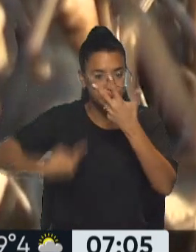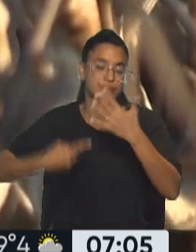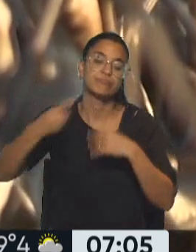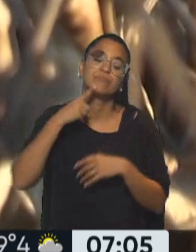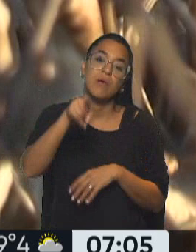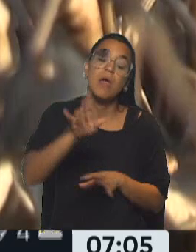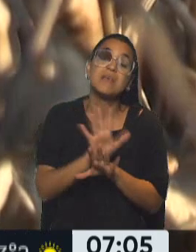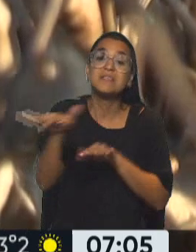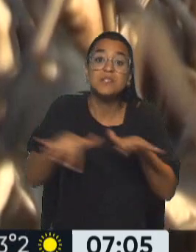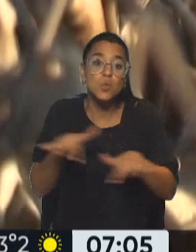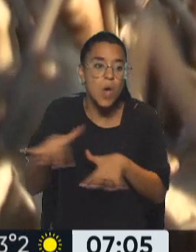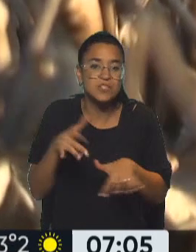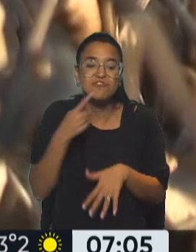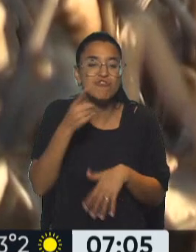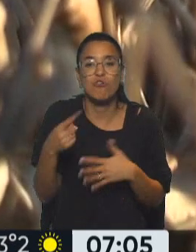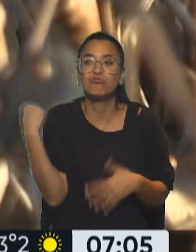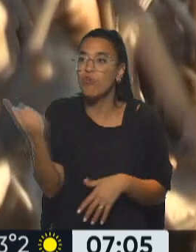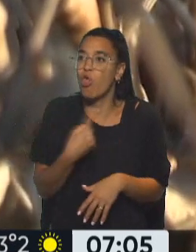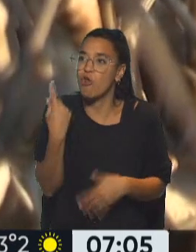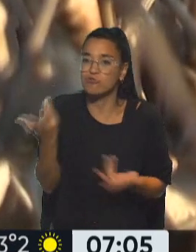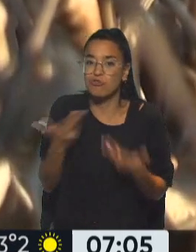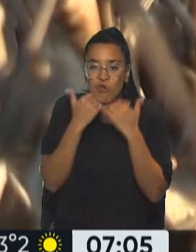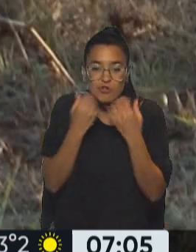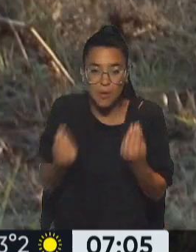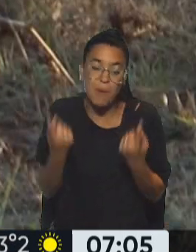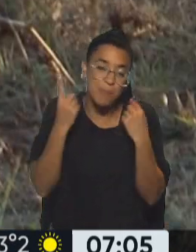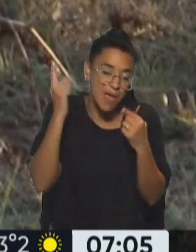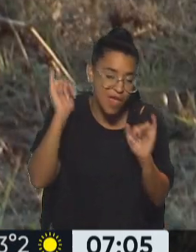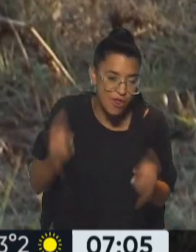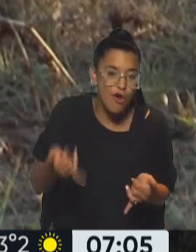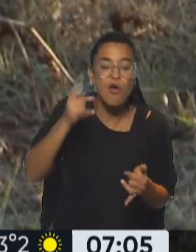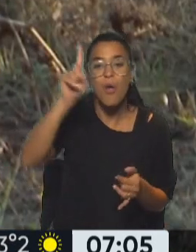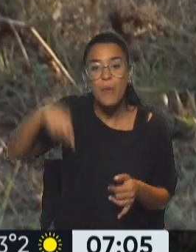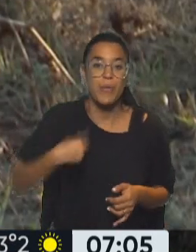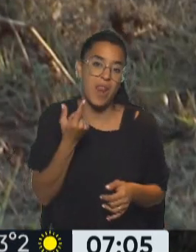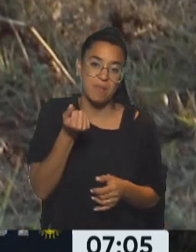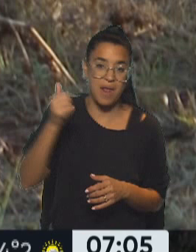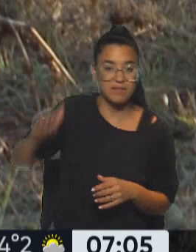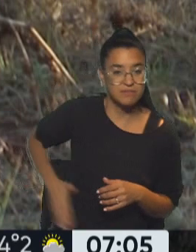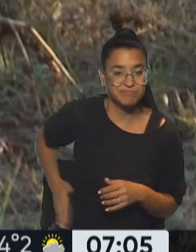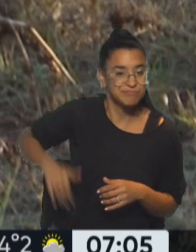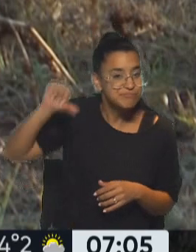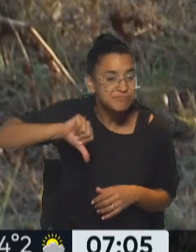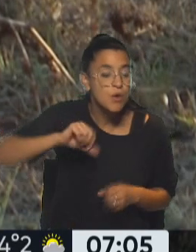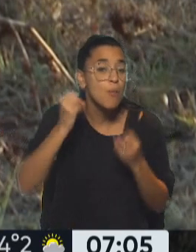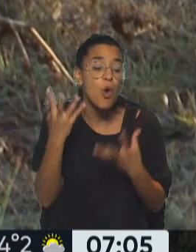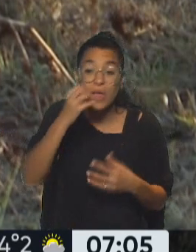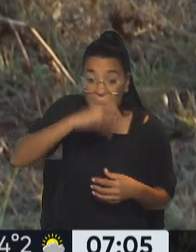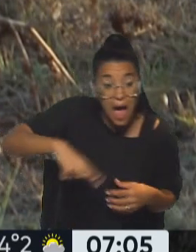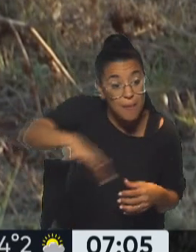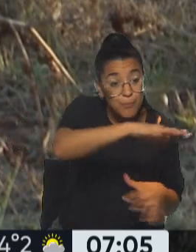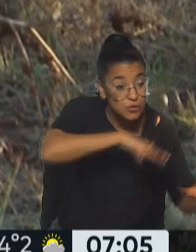que escapa de la vida cotidiana de todos nosotros, pero que afecta en definitiva nuestro bolsillo, porque todo esto que está pasando en el campo